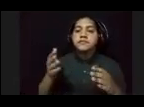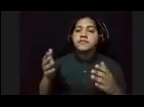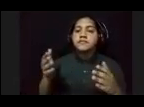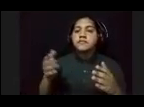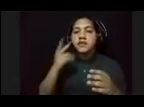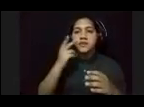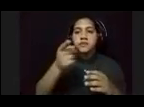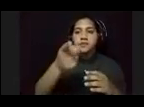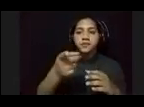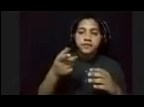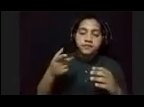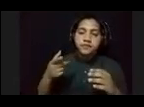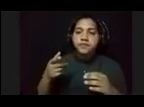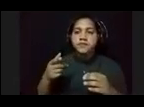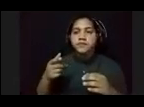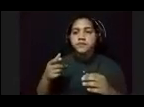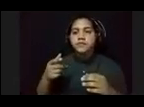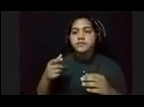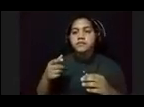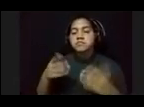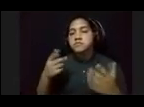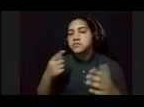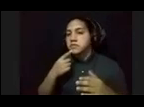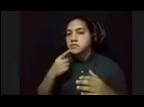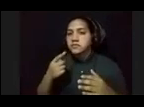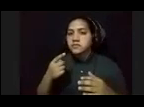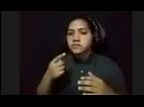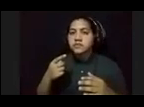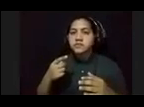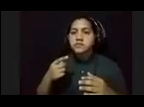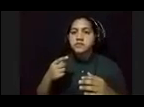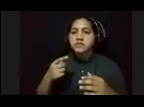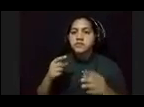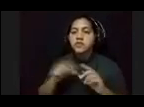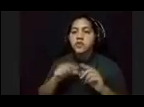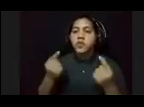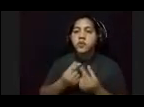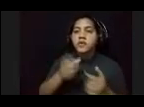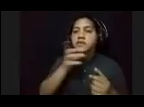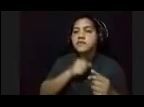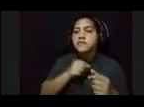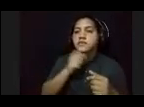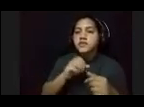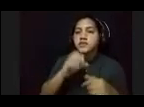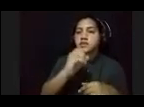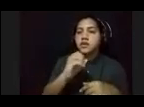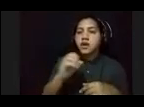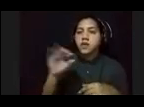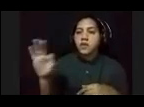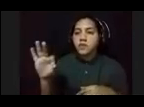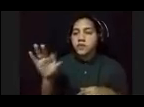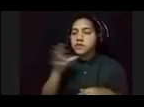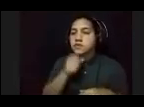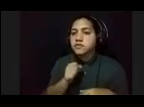momento. Cabe mencionar que en el grupo de edad de 0 a 9 años,